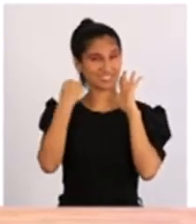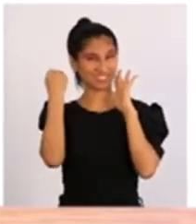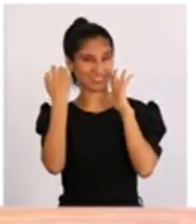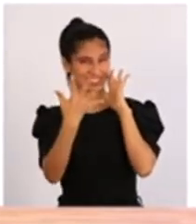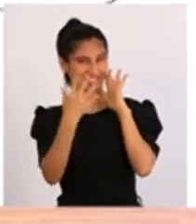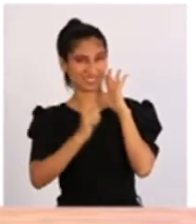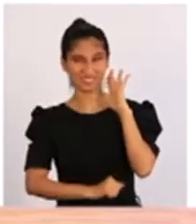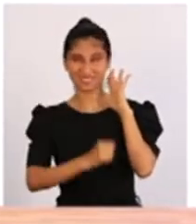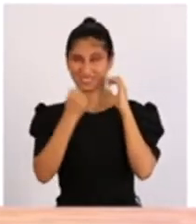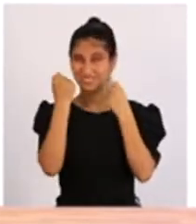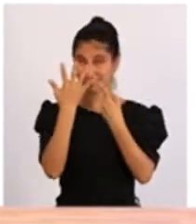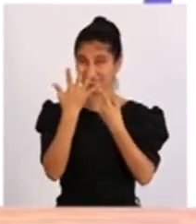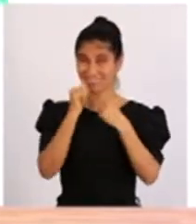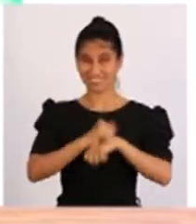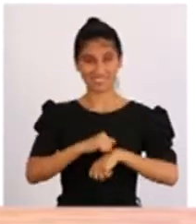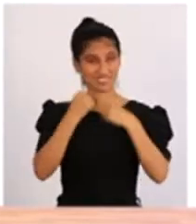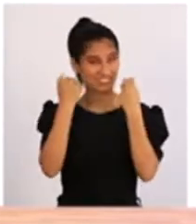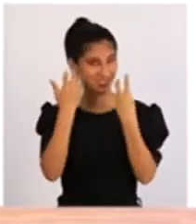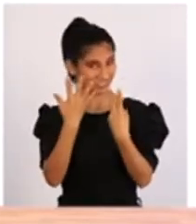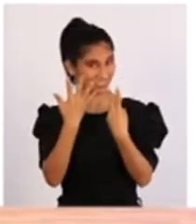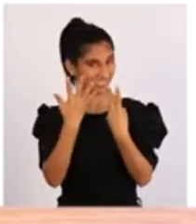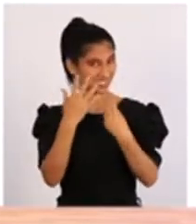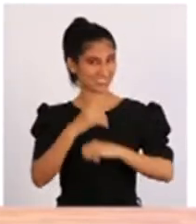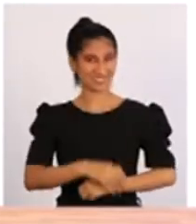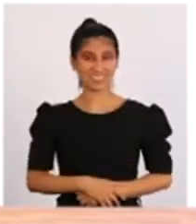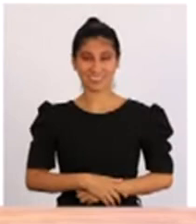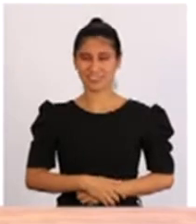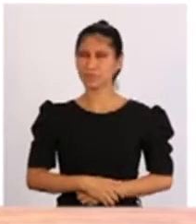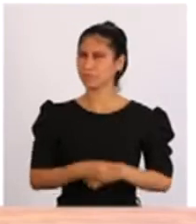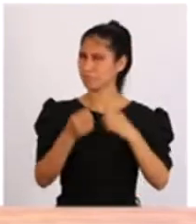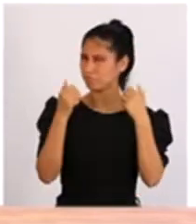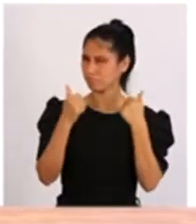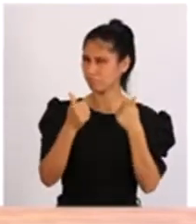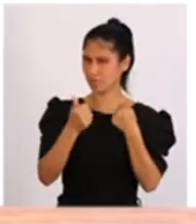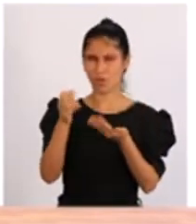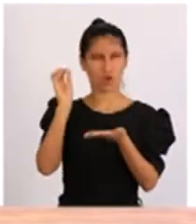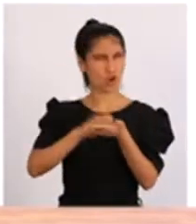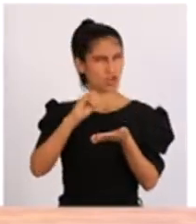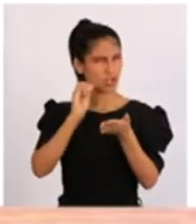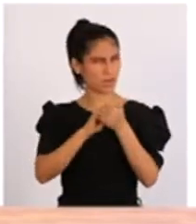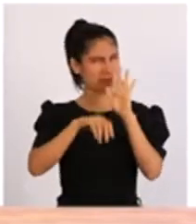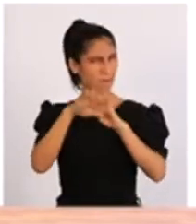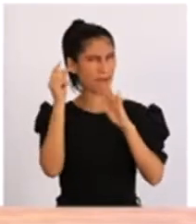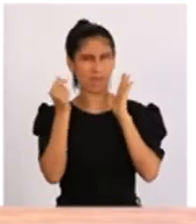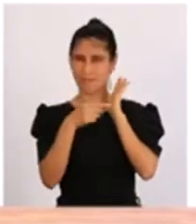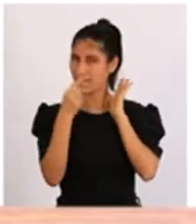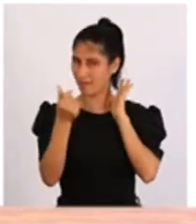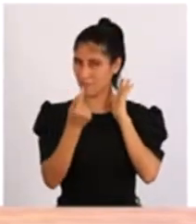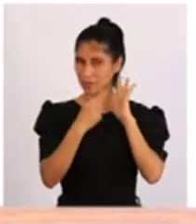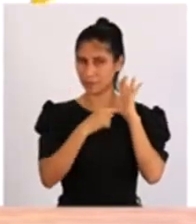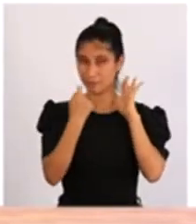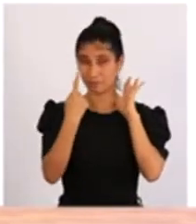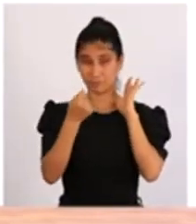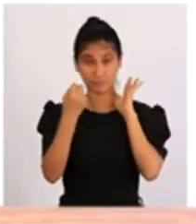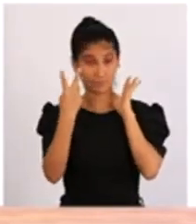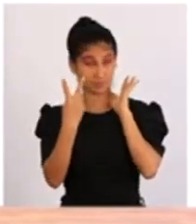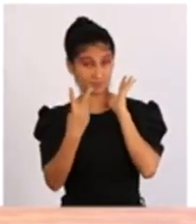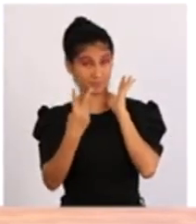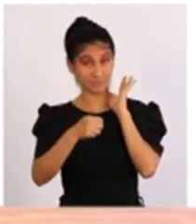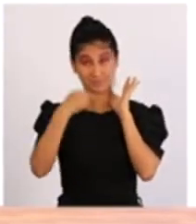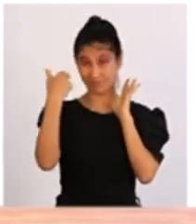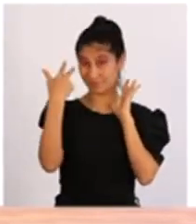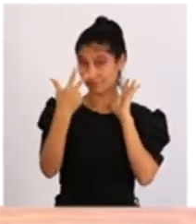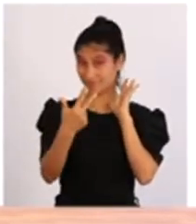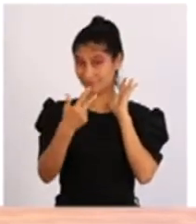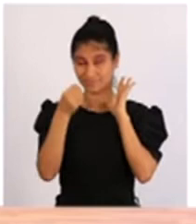4, 5, 6 y 7. Correcto. Una más, un poquito más rápido. Va. 1,